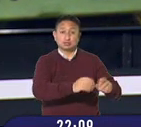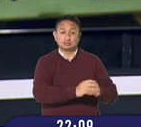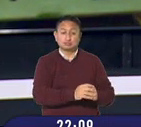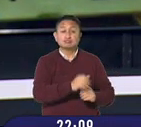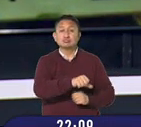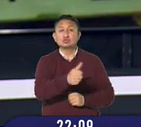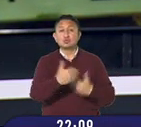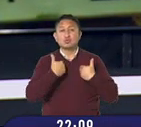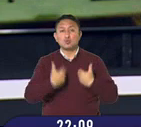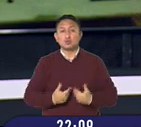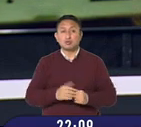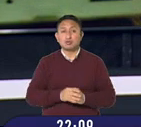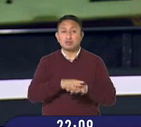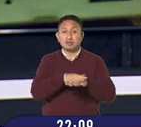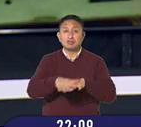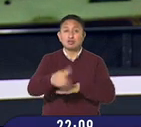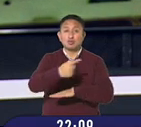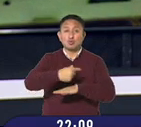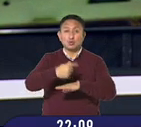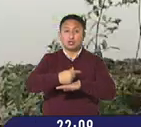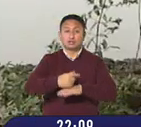otro estaba en el río Guayas.